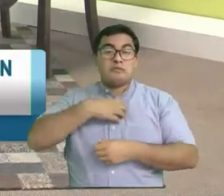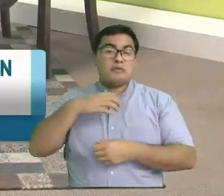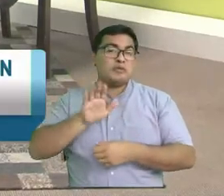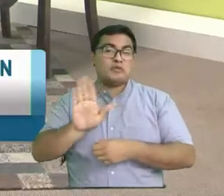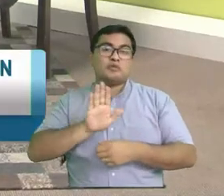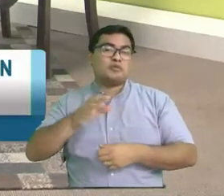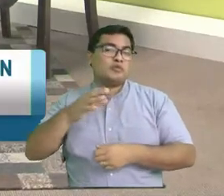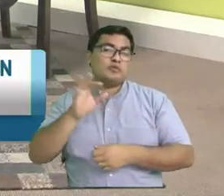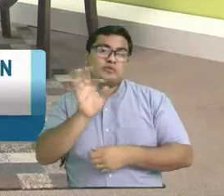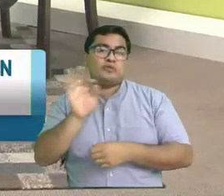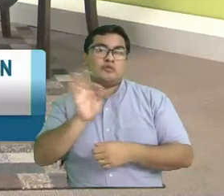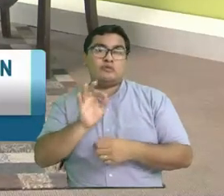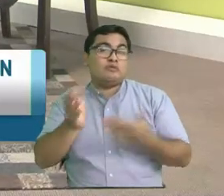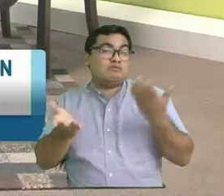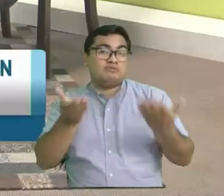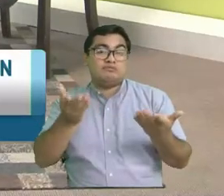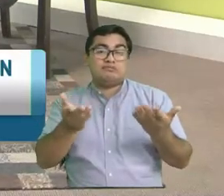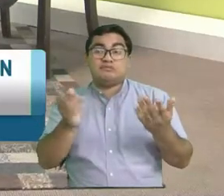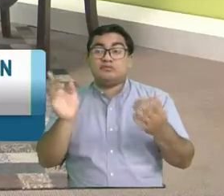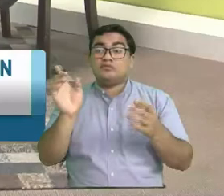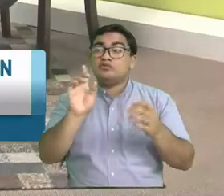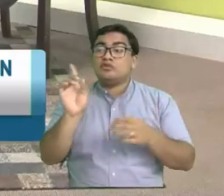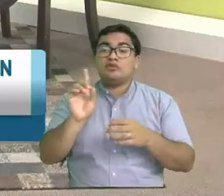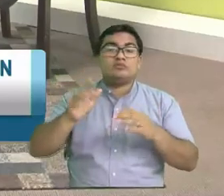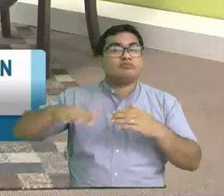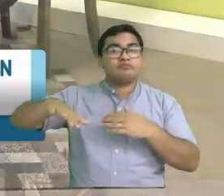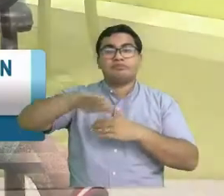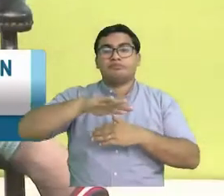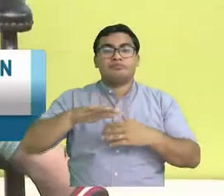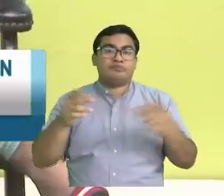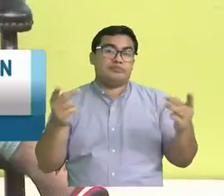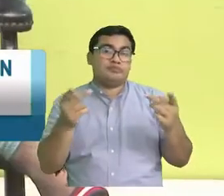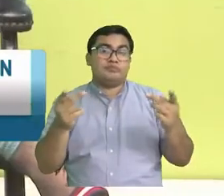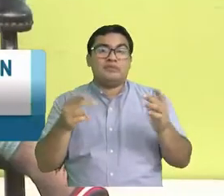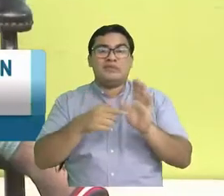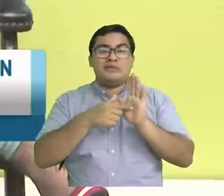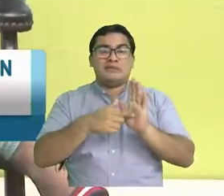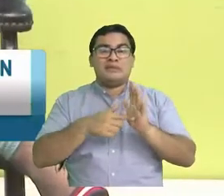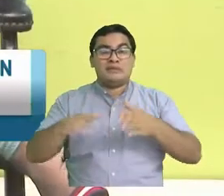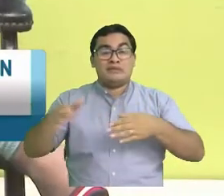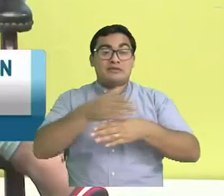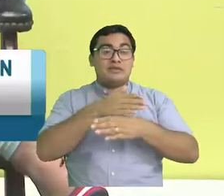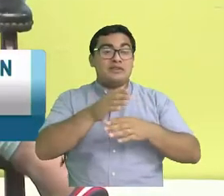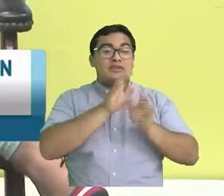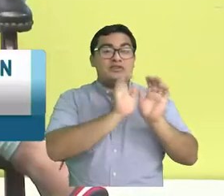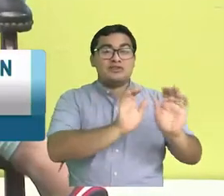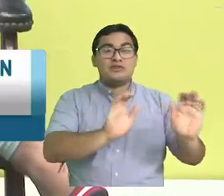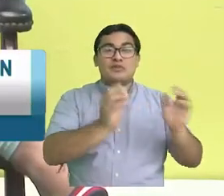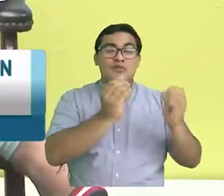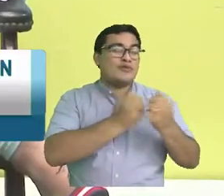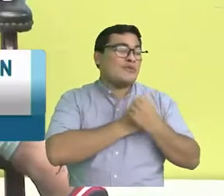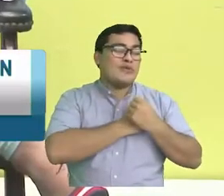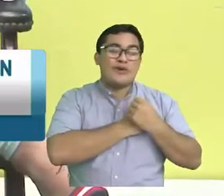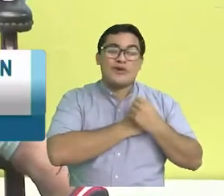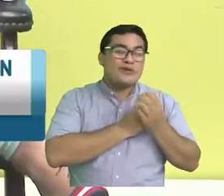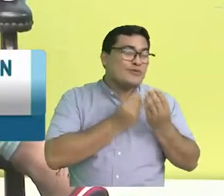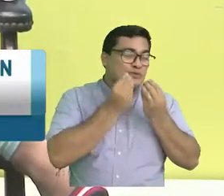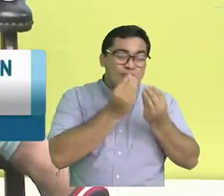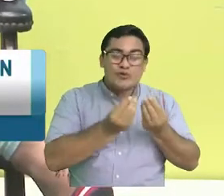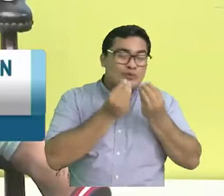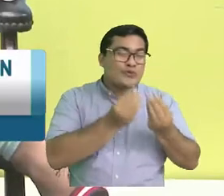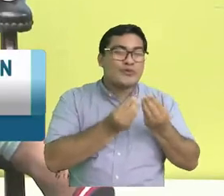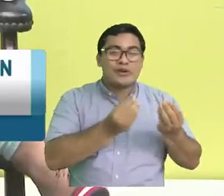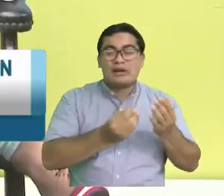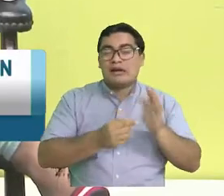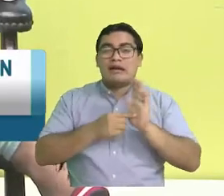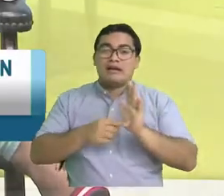ambiente donde vive, ¿verdad? Pero casi siempre la diferencia entre los niños que son muy mimados en su casa es abismal, uh-huh, con un niño que tiene un